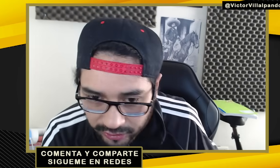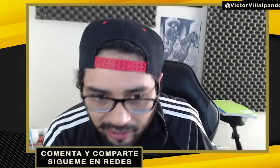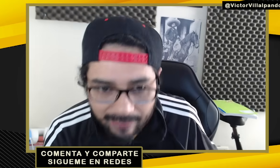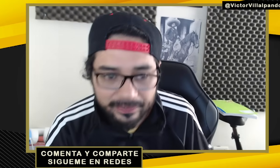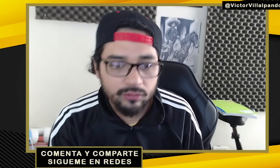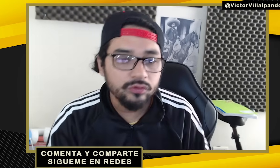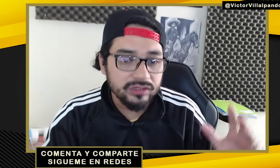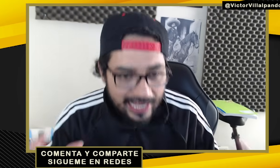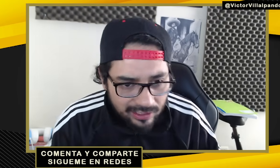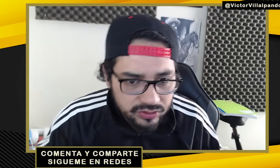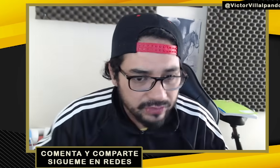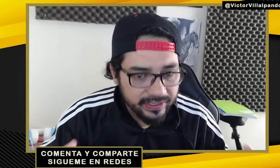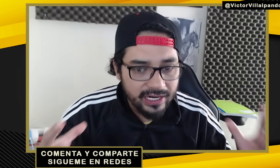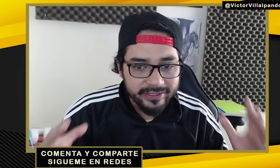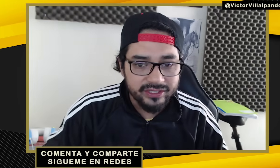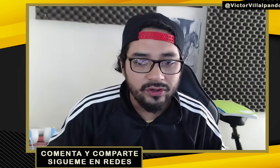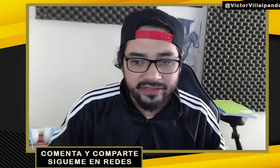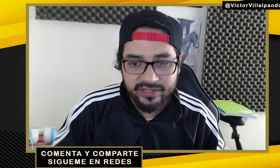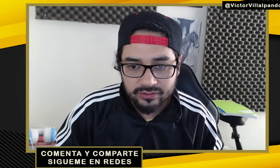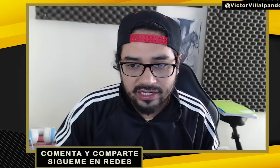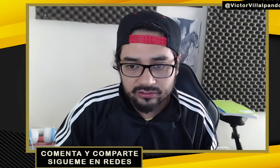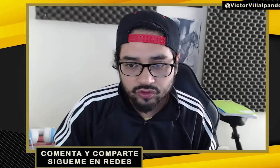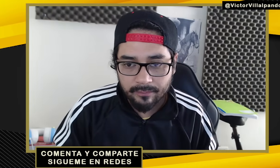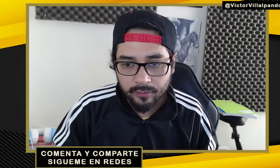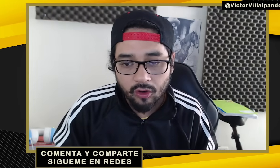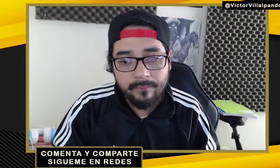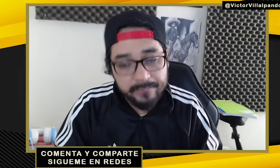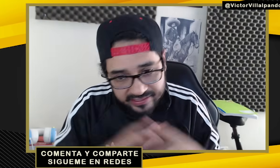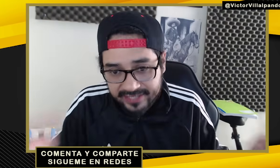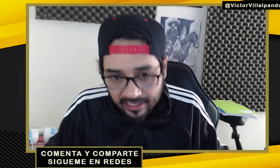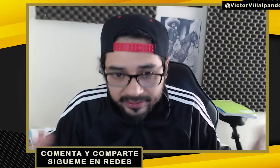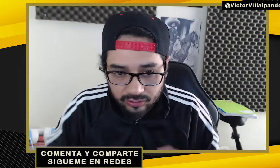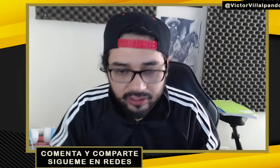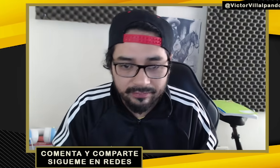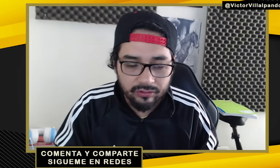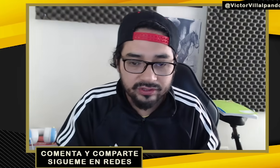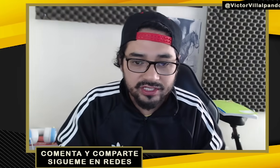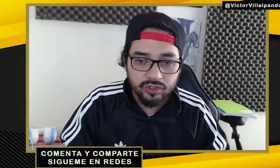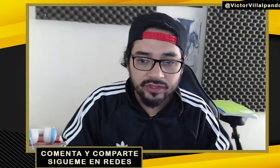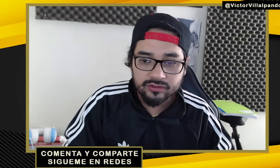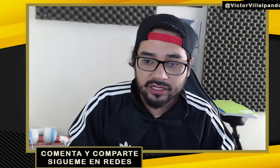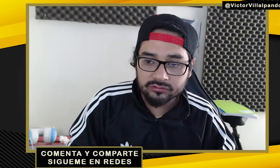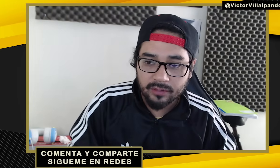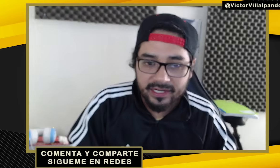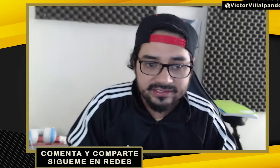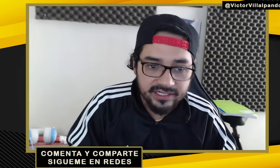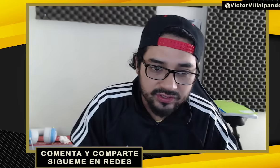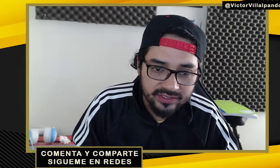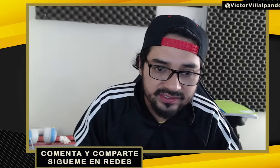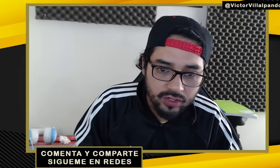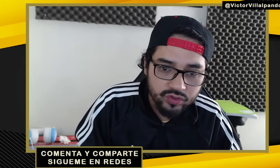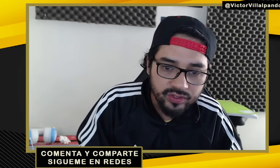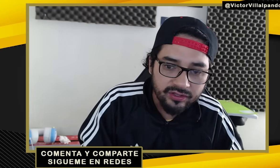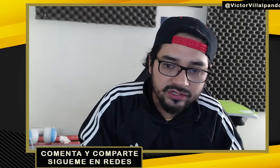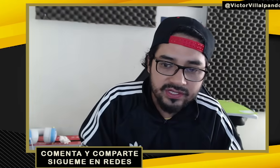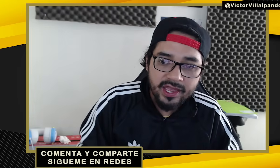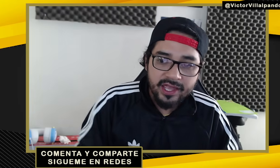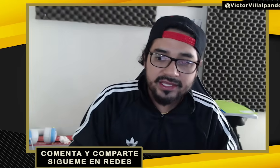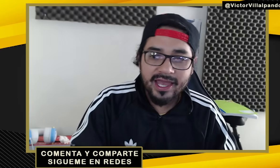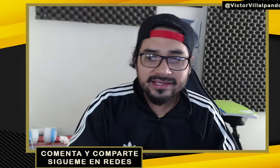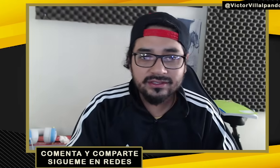reaccionó le preguntaron sobre la victoria de Donald Trump o parcial Victoria Mejor dicho de Donald Trump en las elecciones de Estados